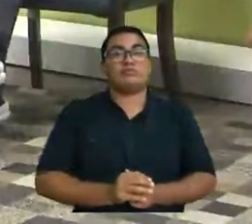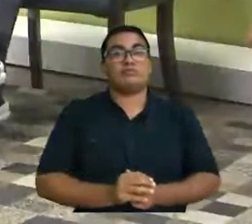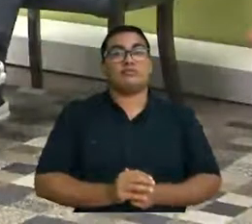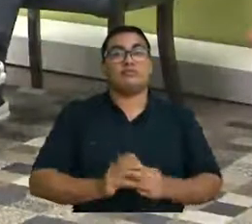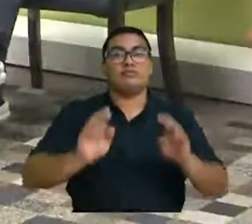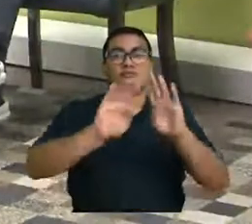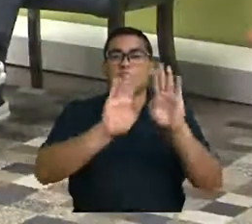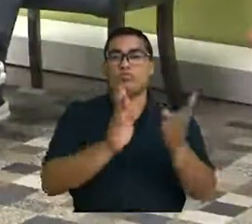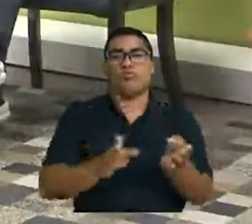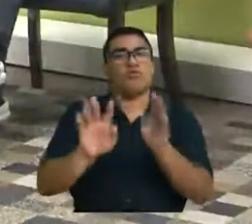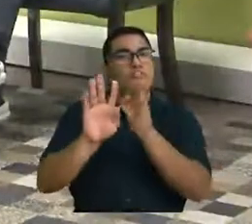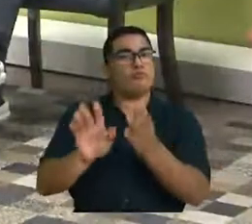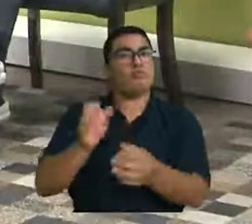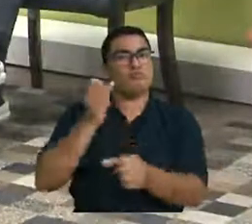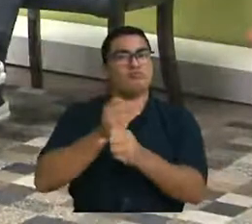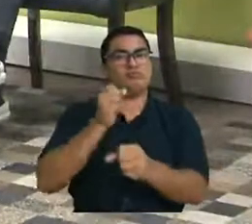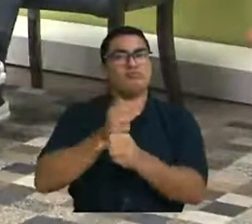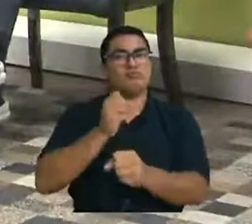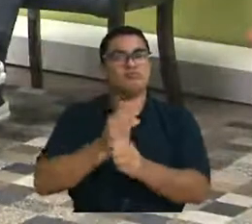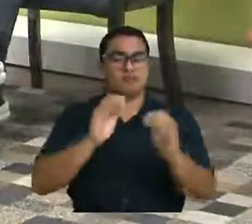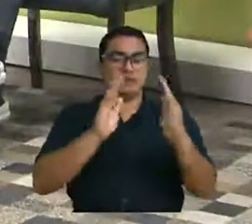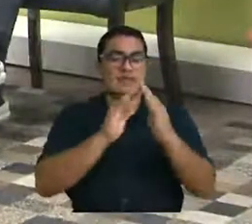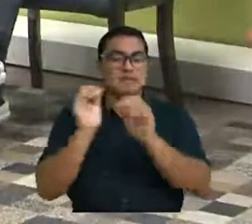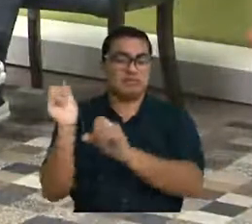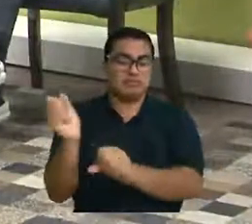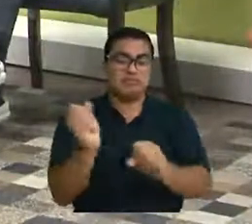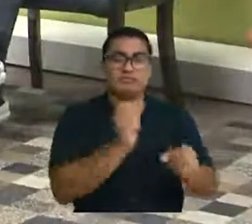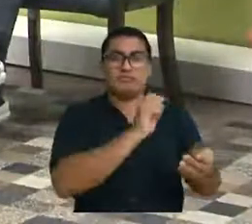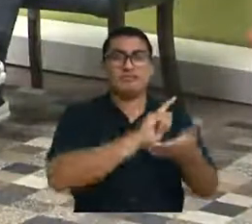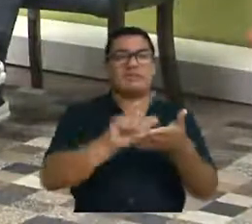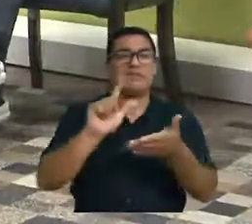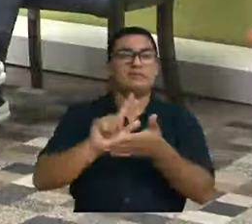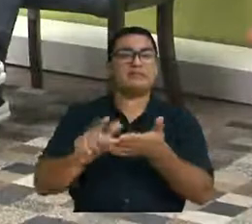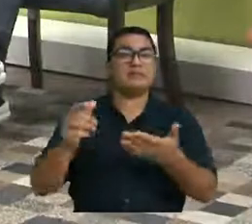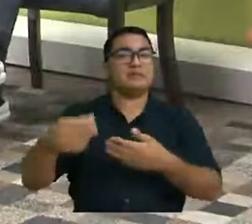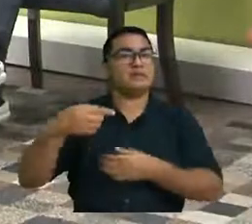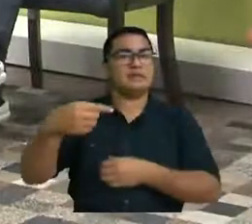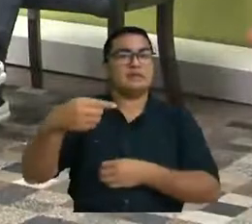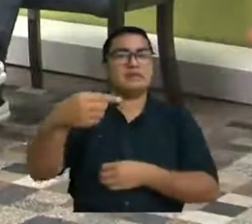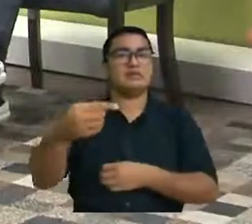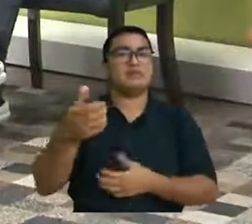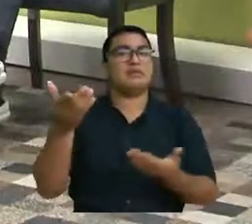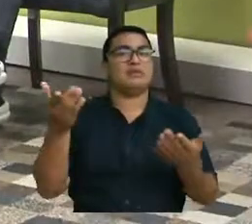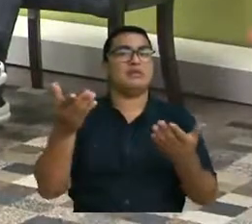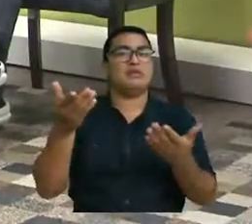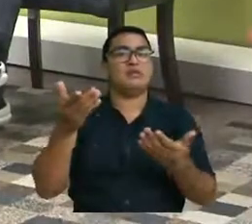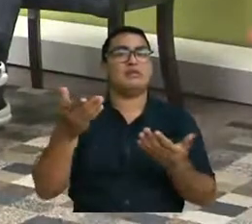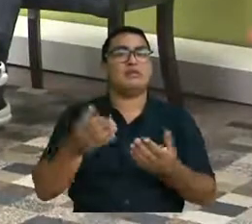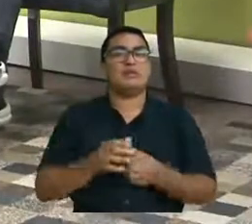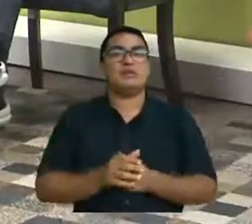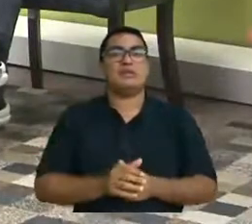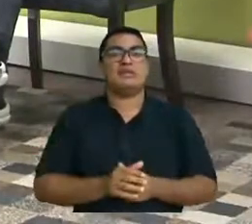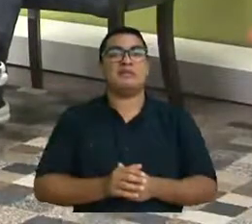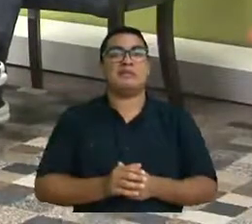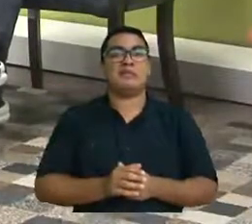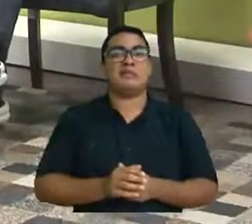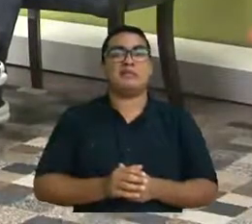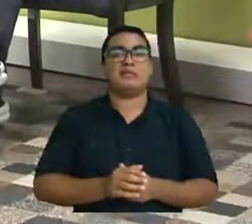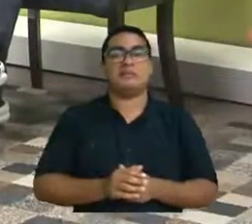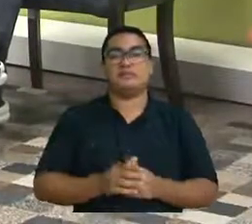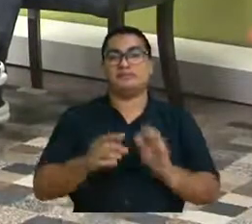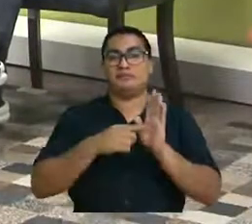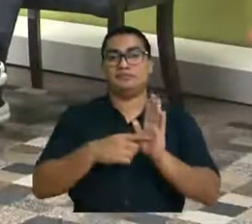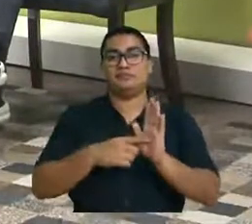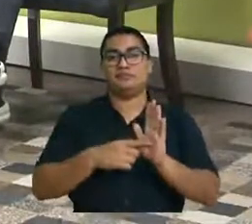casa es cotidiano, o sea, no es por esta pandemia que estamos enfrentando a nivel mundial y en Nicaragua, que las amas de casa, por